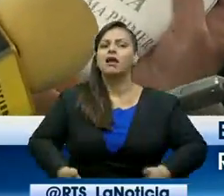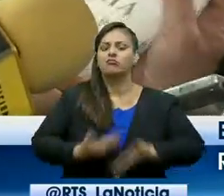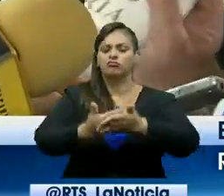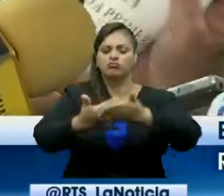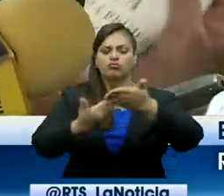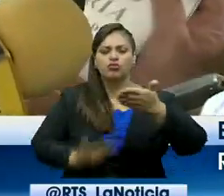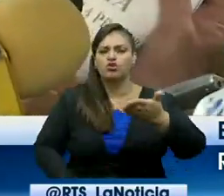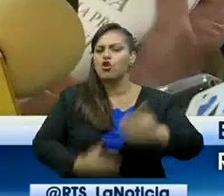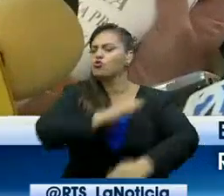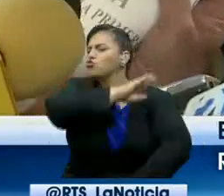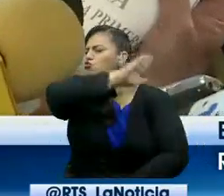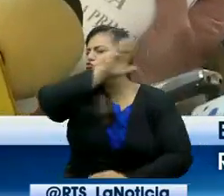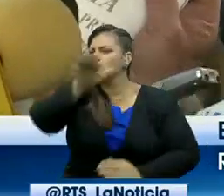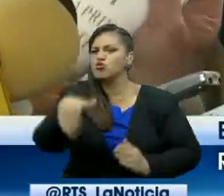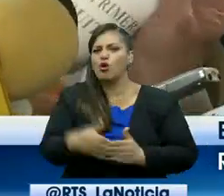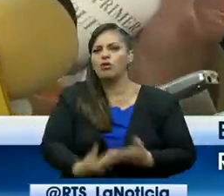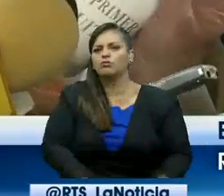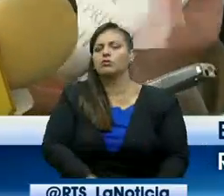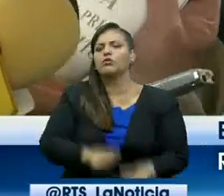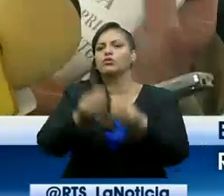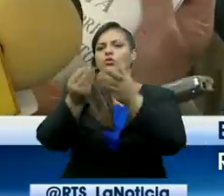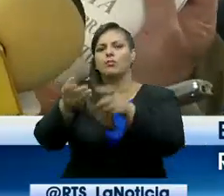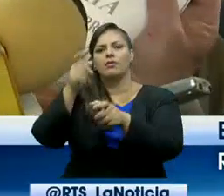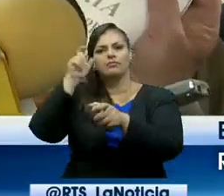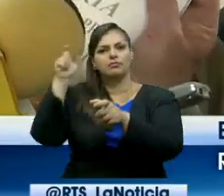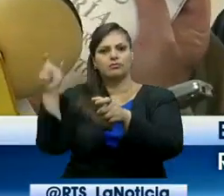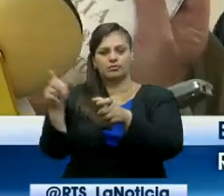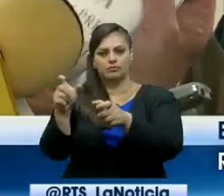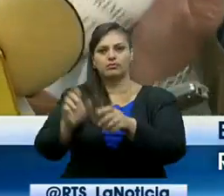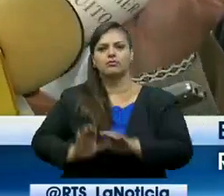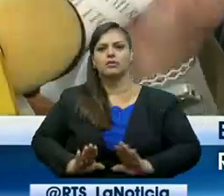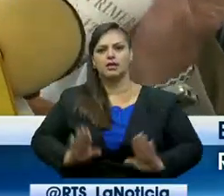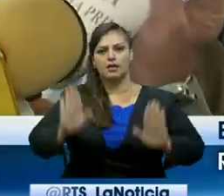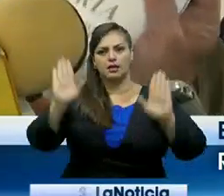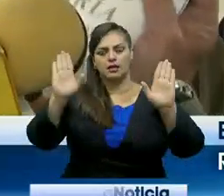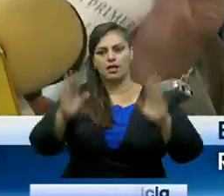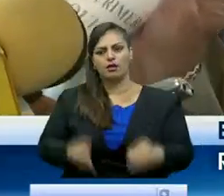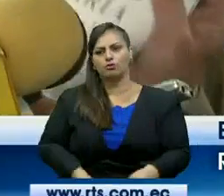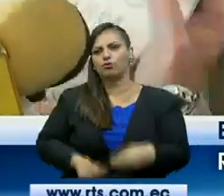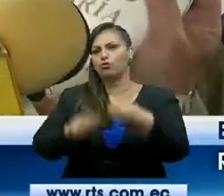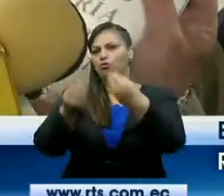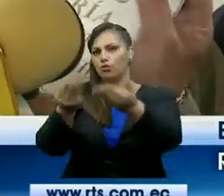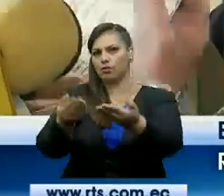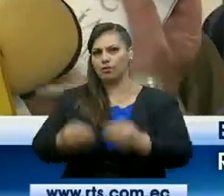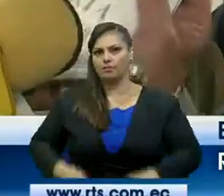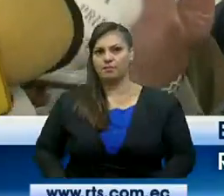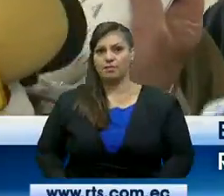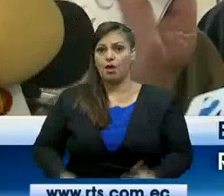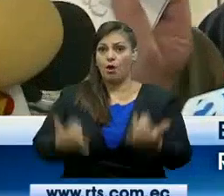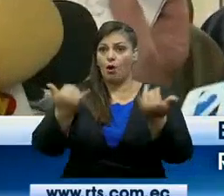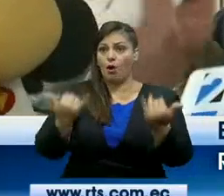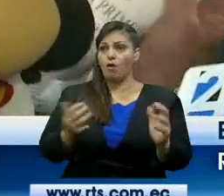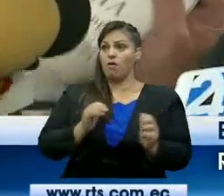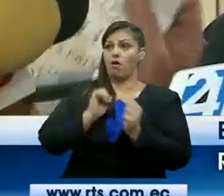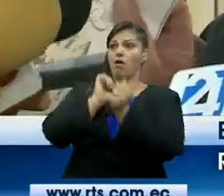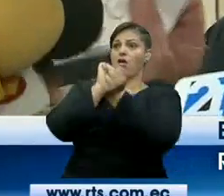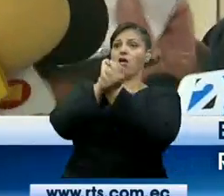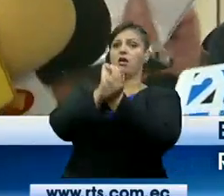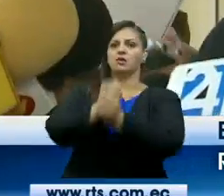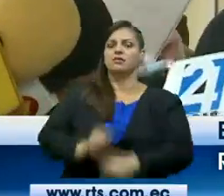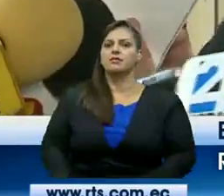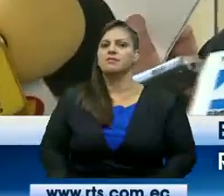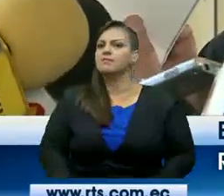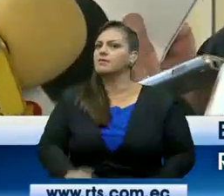información al fiscal general sobre este hecho. Pero lo que se ha hecho hoy es un acto de